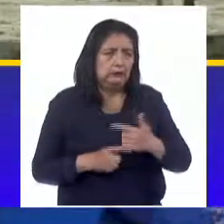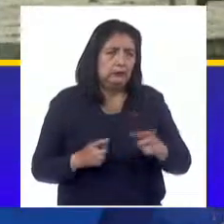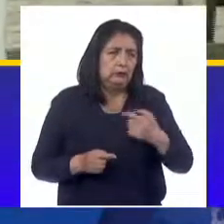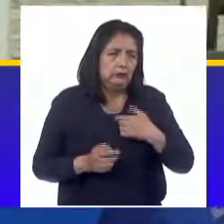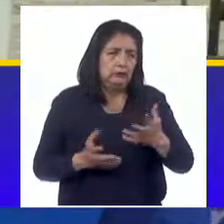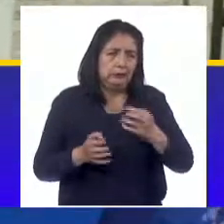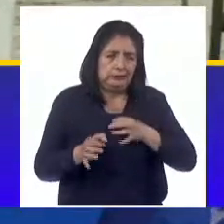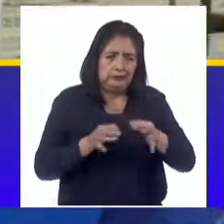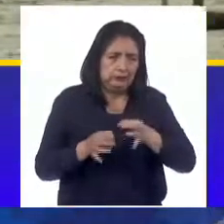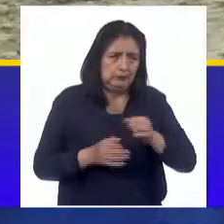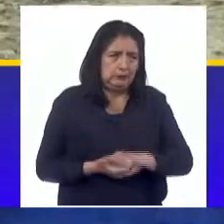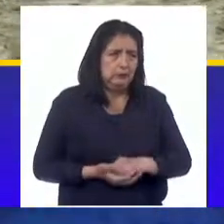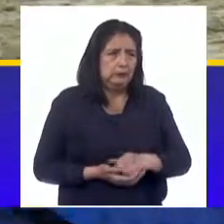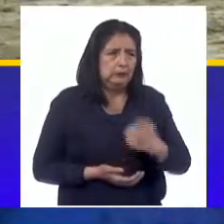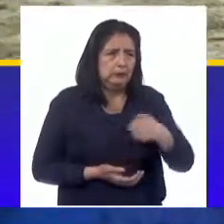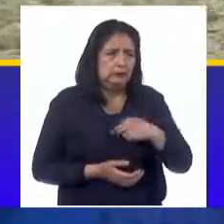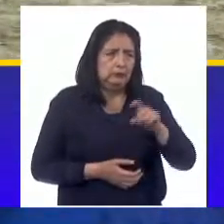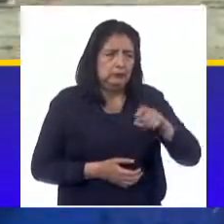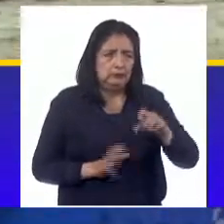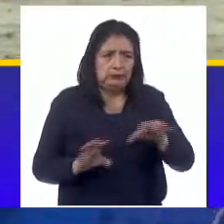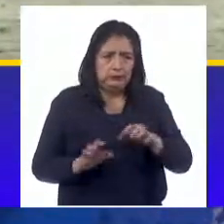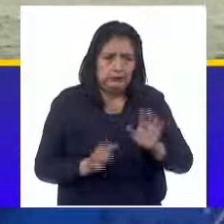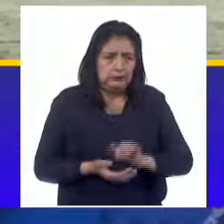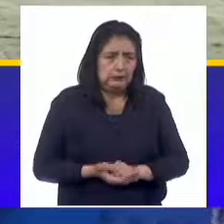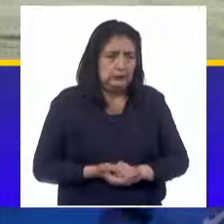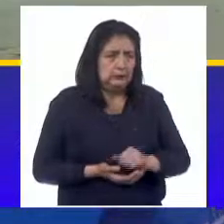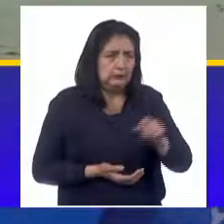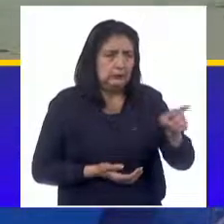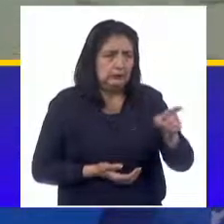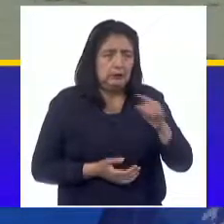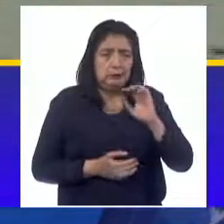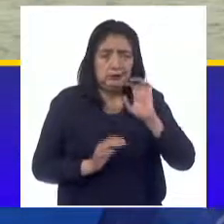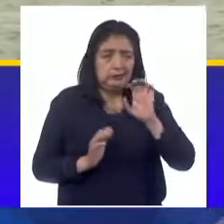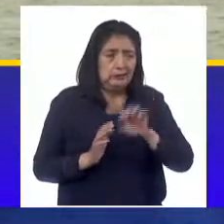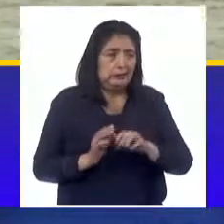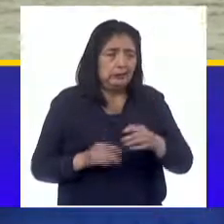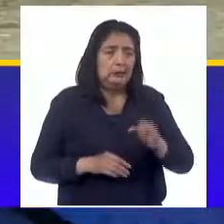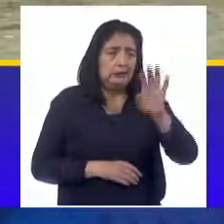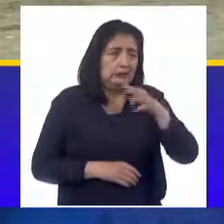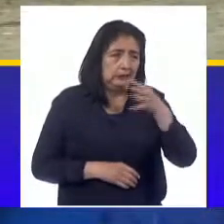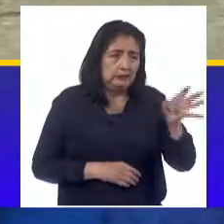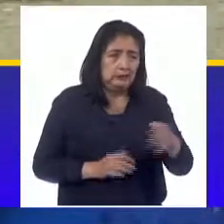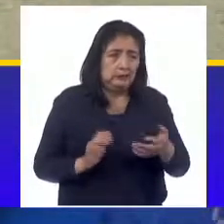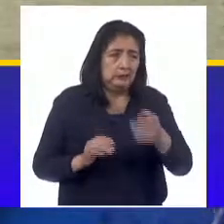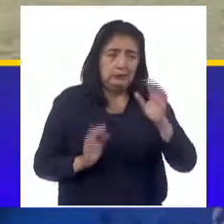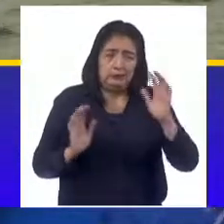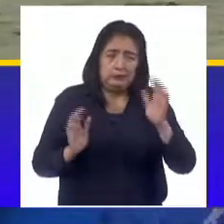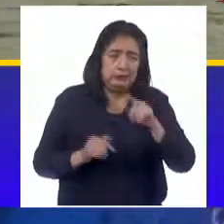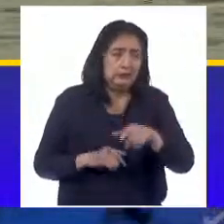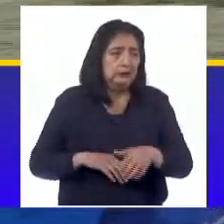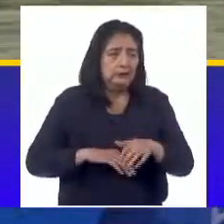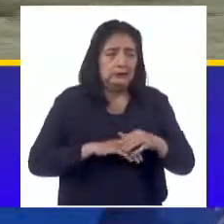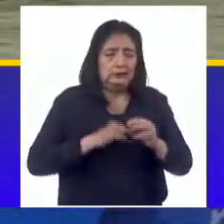yo le quiero explicar que lo que tenemos que hacer es evitar, por ejemplo, esta es una playa de Inglaterra en la cual se parece a Agua